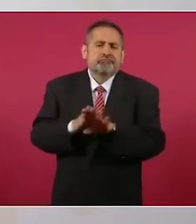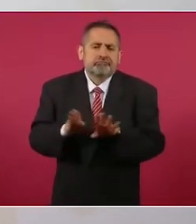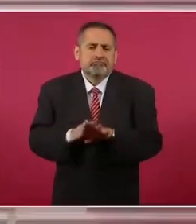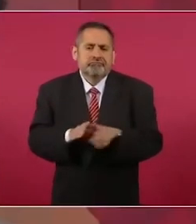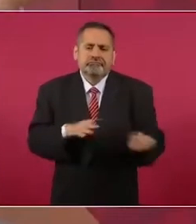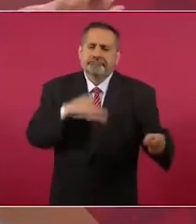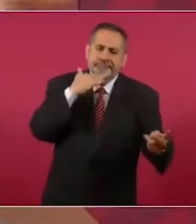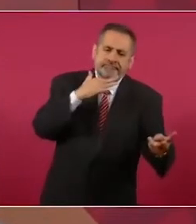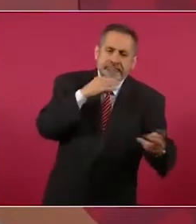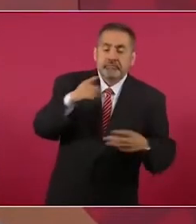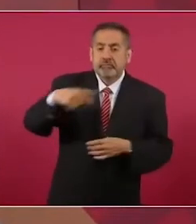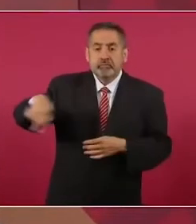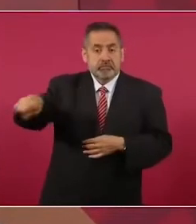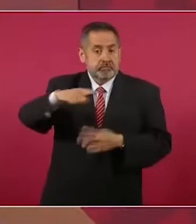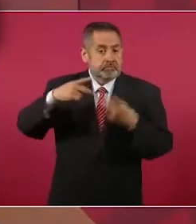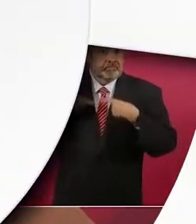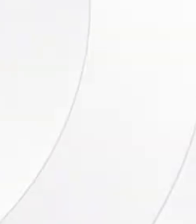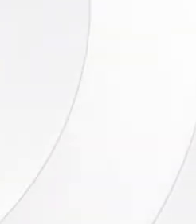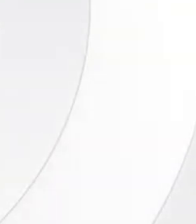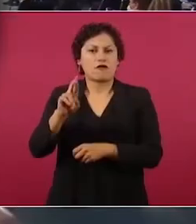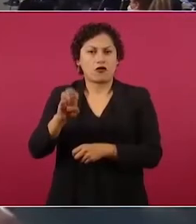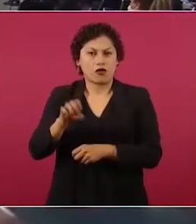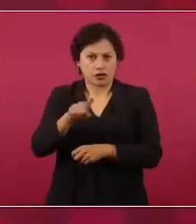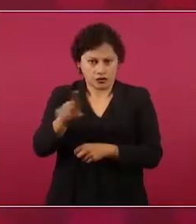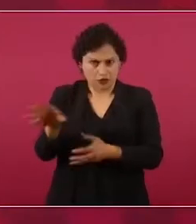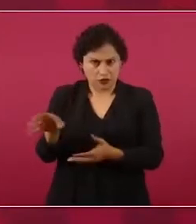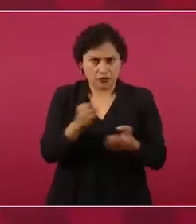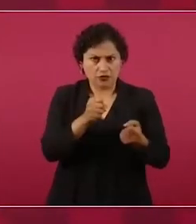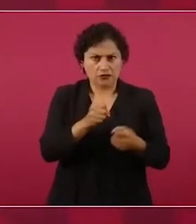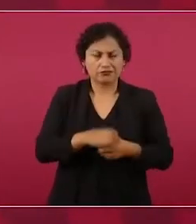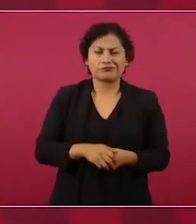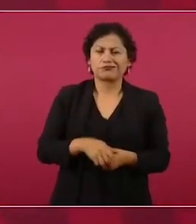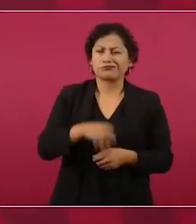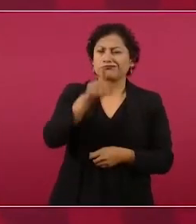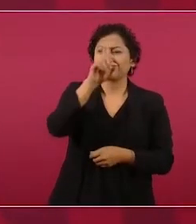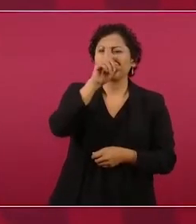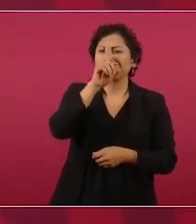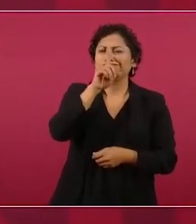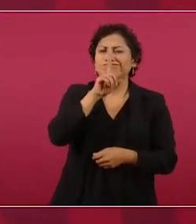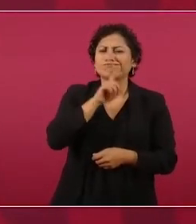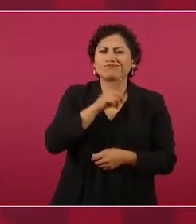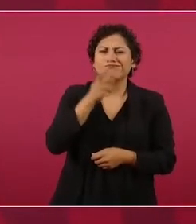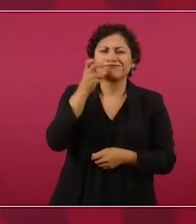si ya el pueblo despertó? Eso es otro invento.